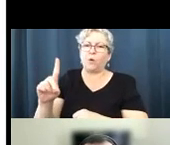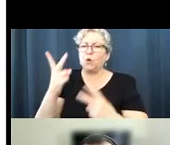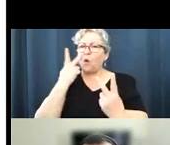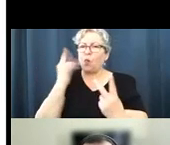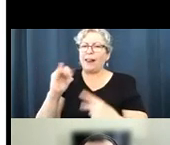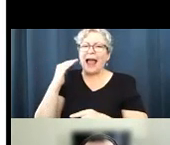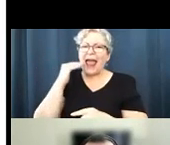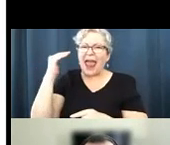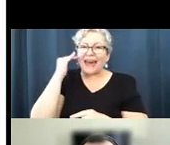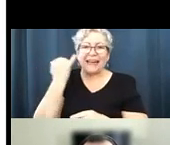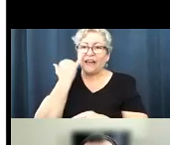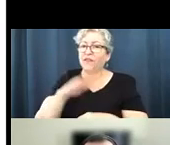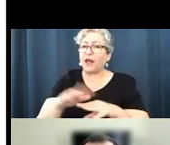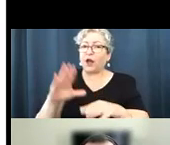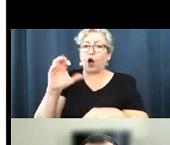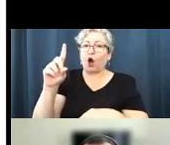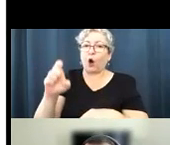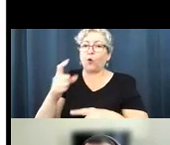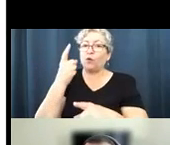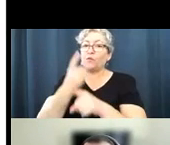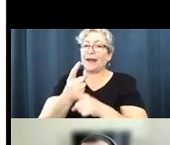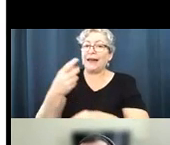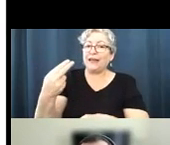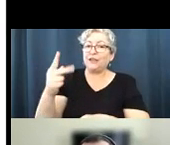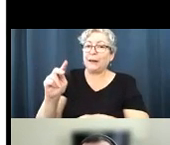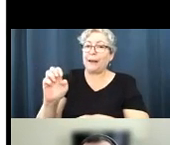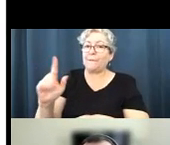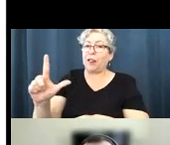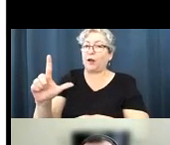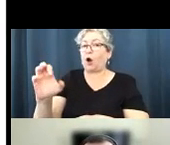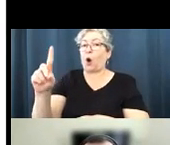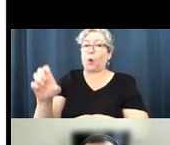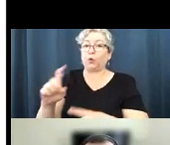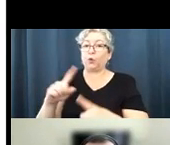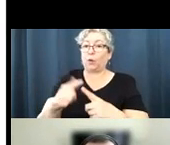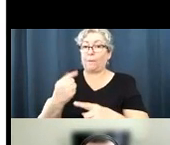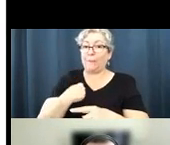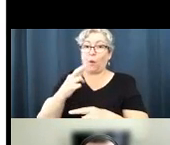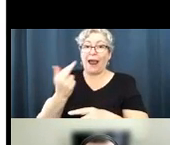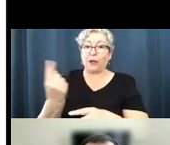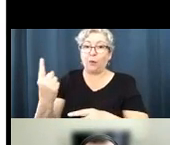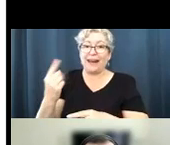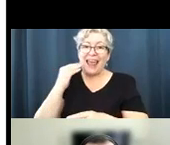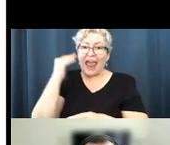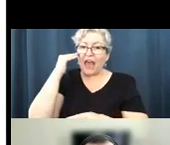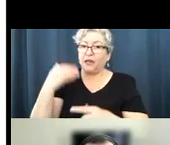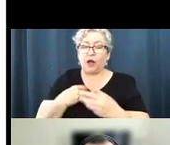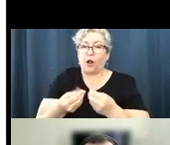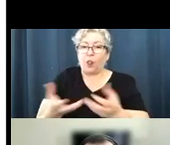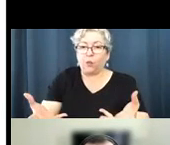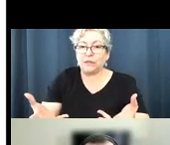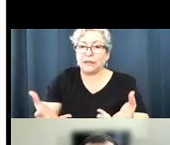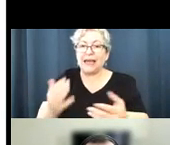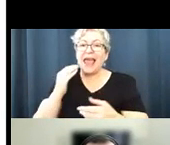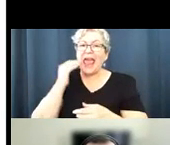grande. O sea que visualmente se ve, pero si usted no le pone el código correcto para decirme a mí o cualquier persona que